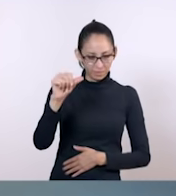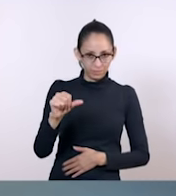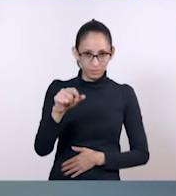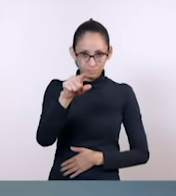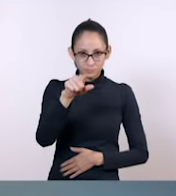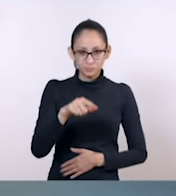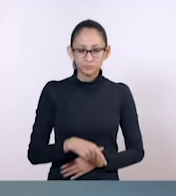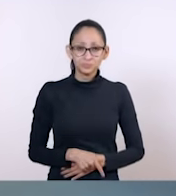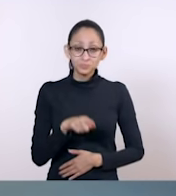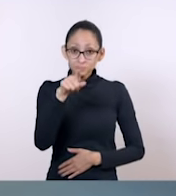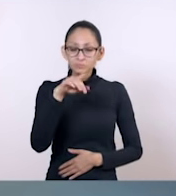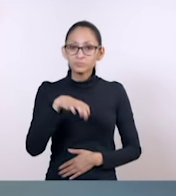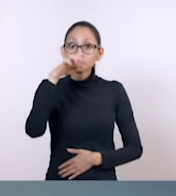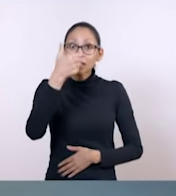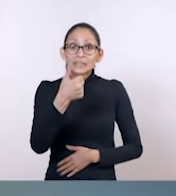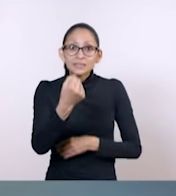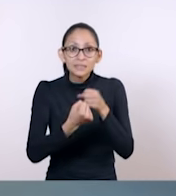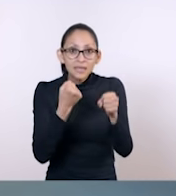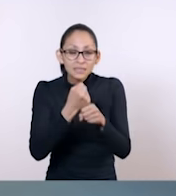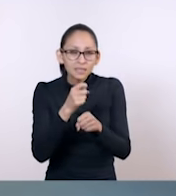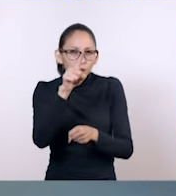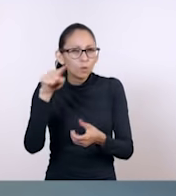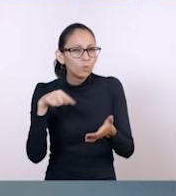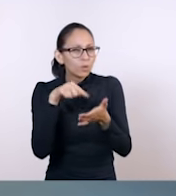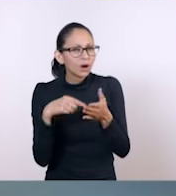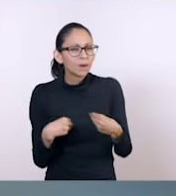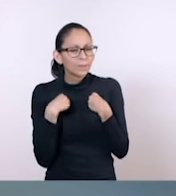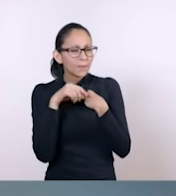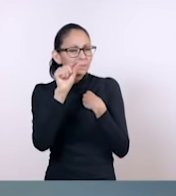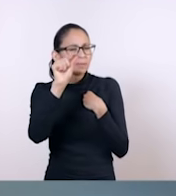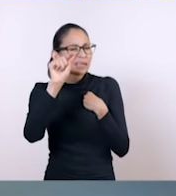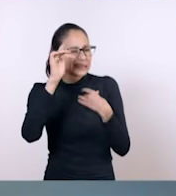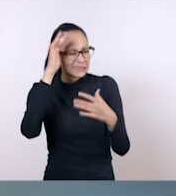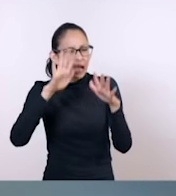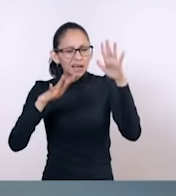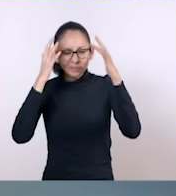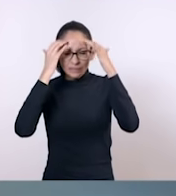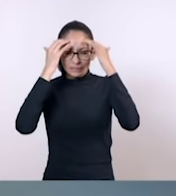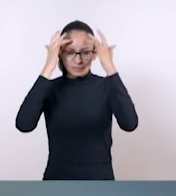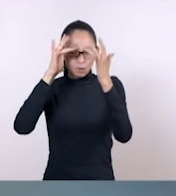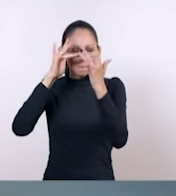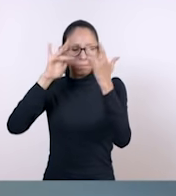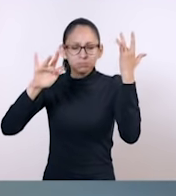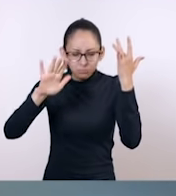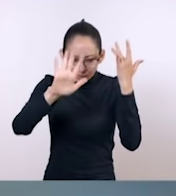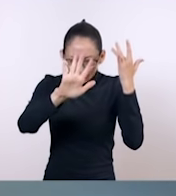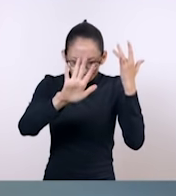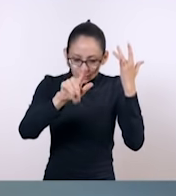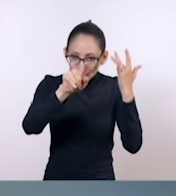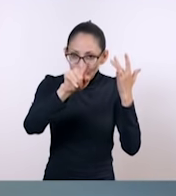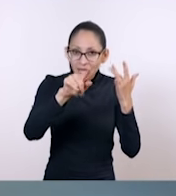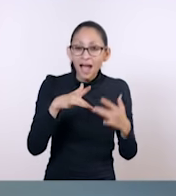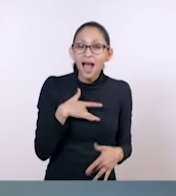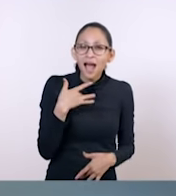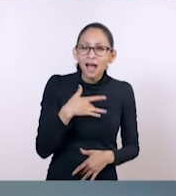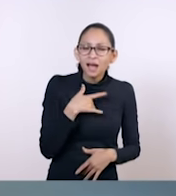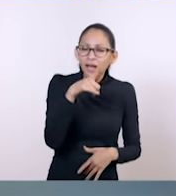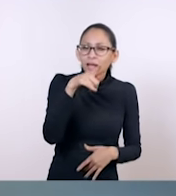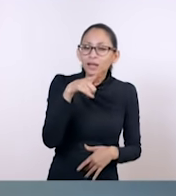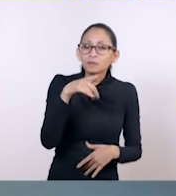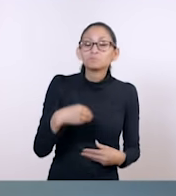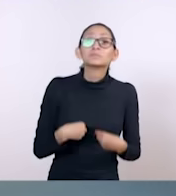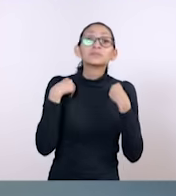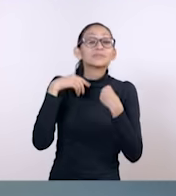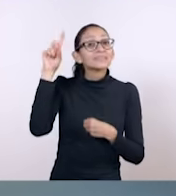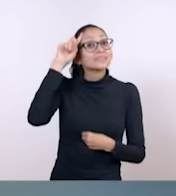Yolanda tiene seis años y es de... Espera, se va la señal de repente. Es de Apulco,